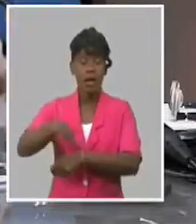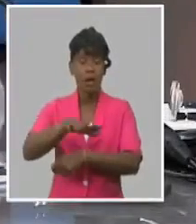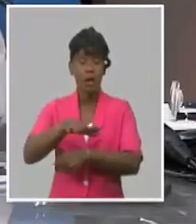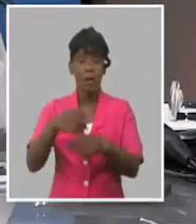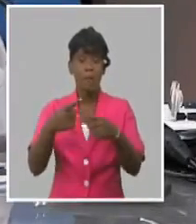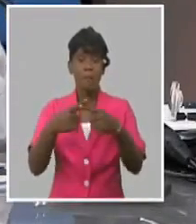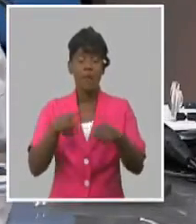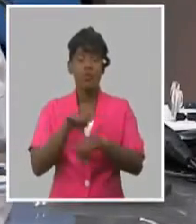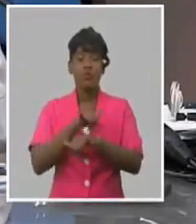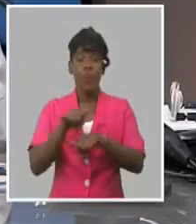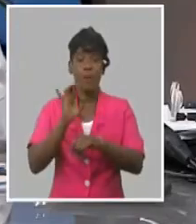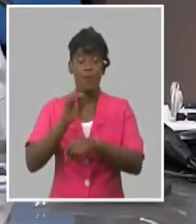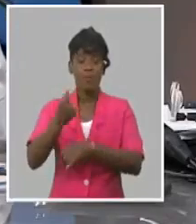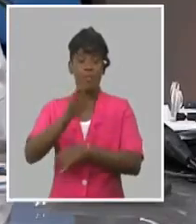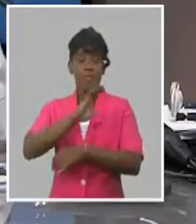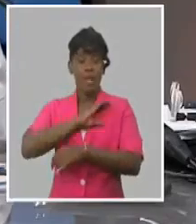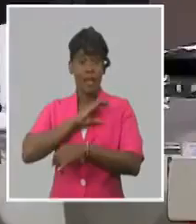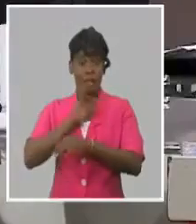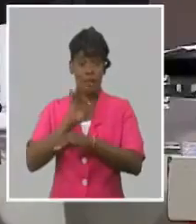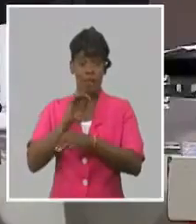a todos no nos alcanza el salario.